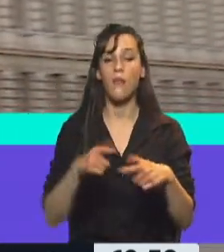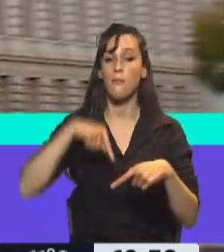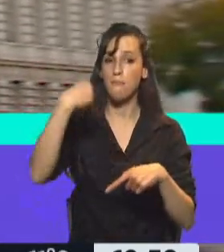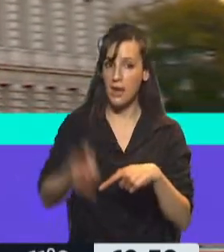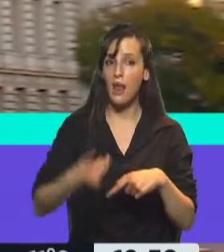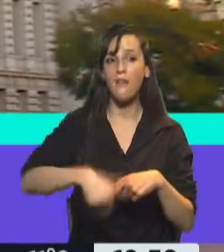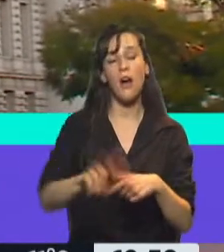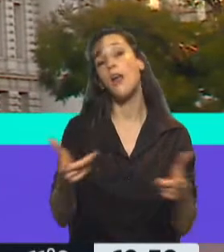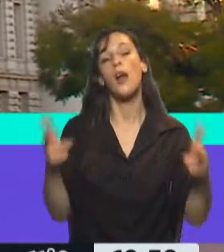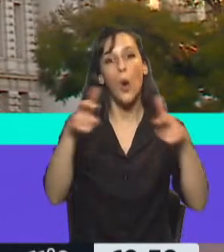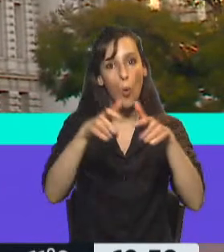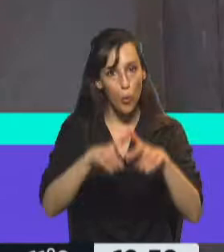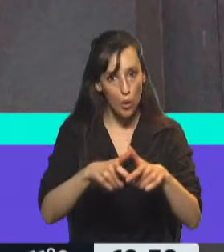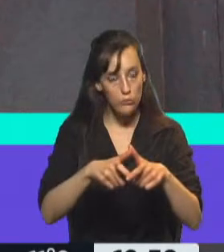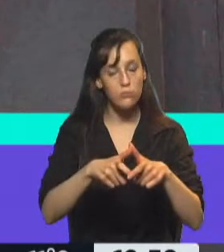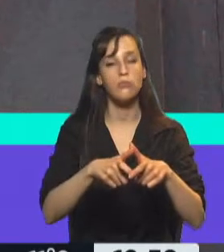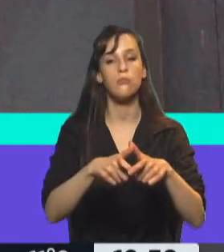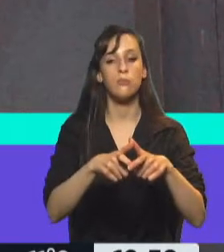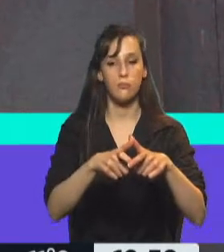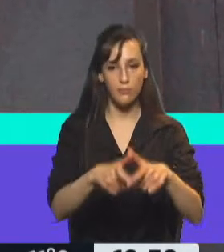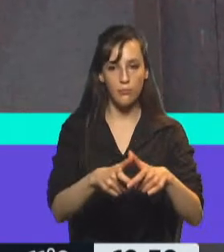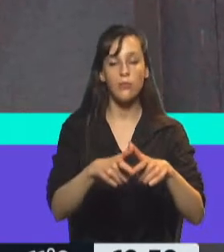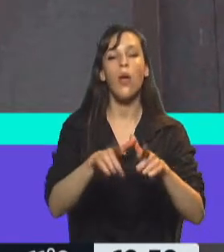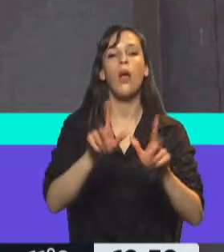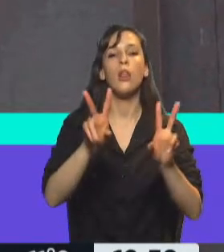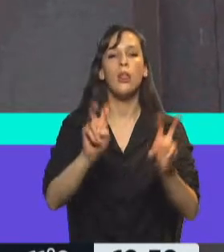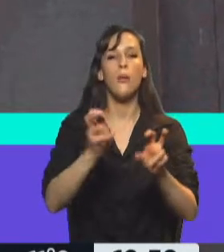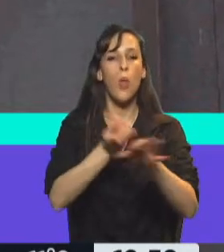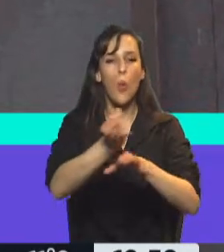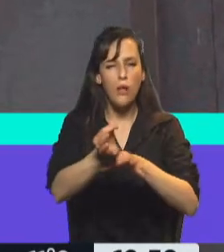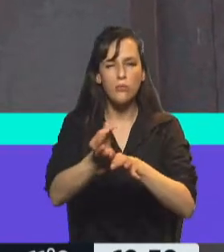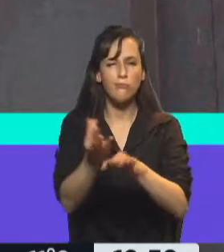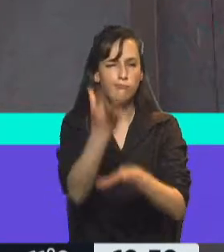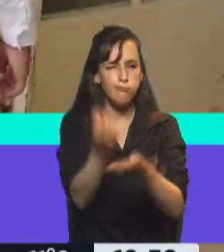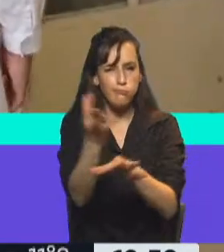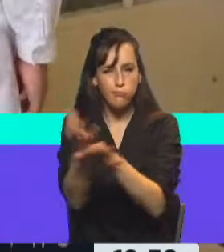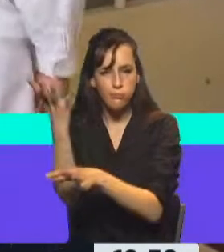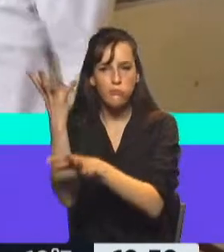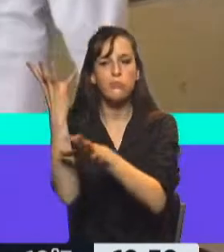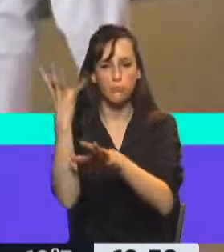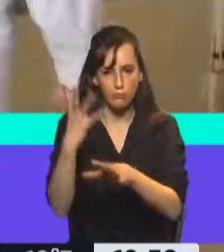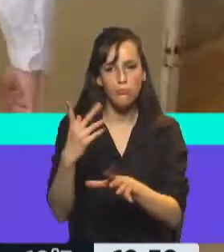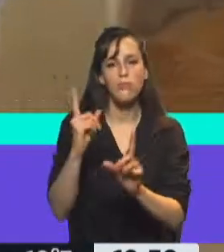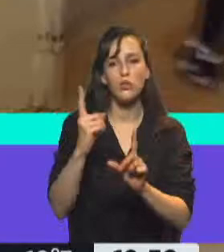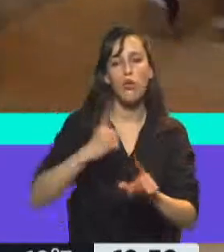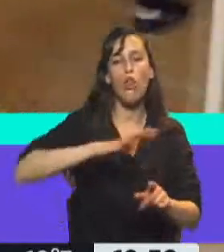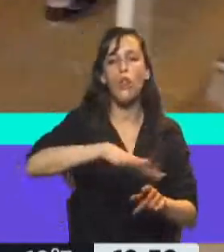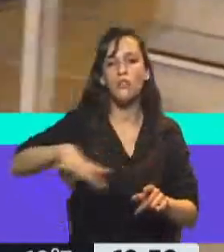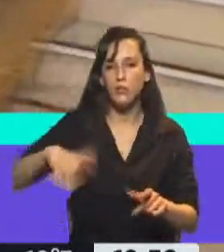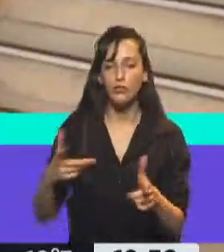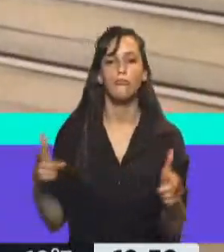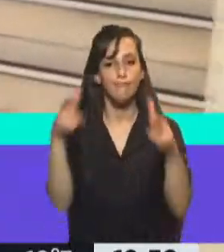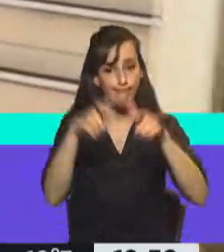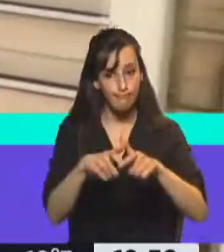los responsables del área de educación de todos los distritos del país evaluarán